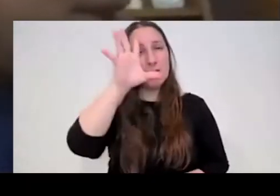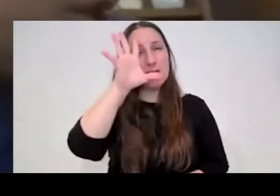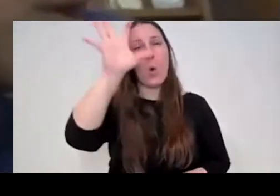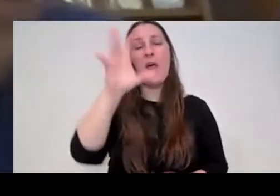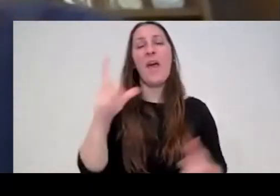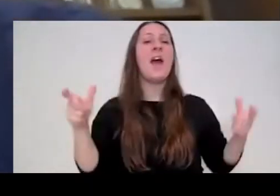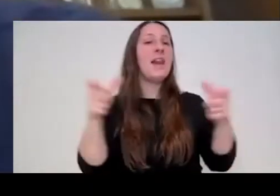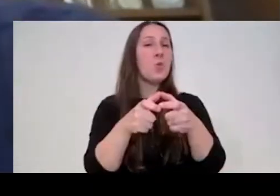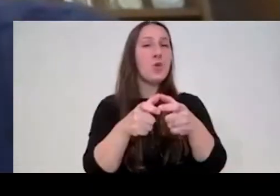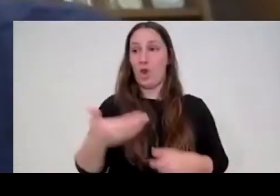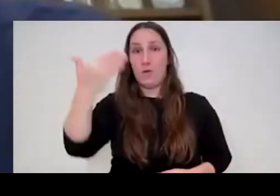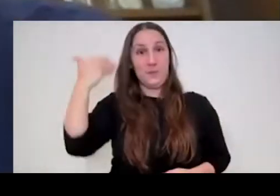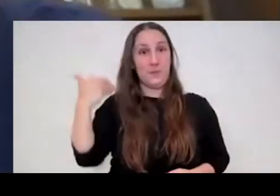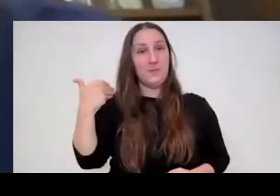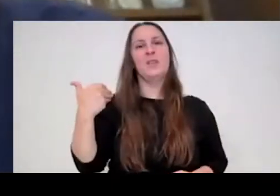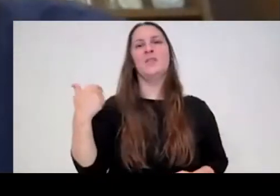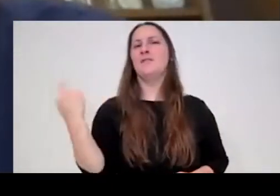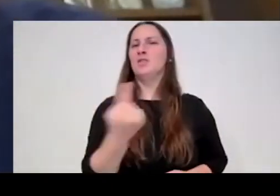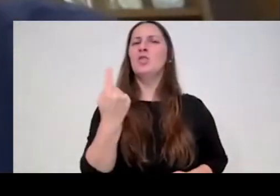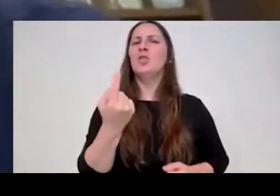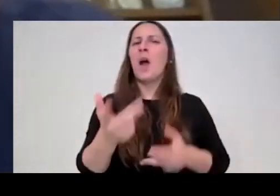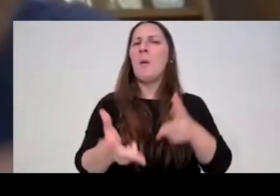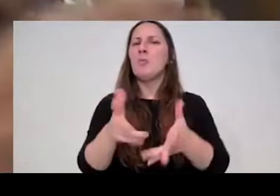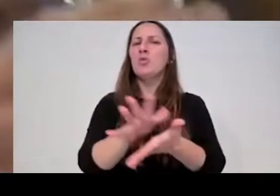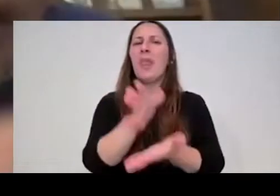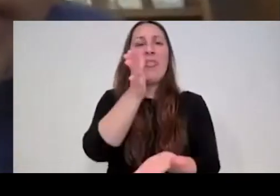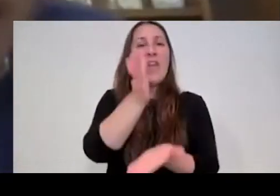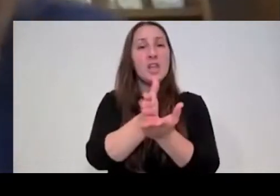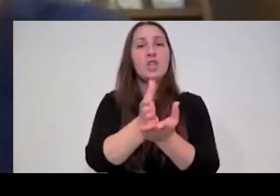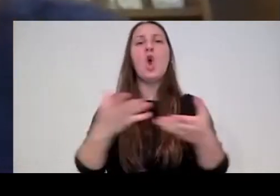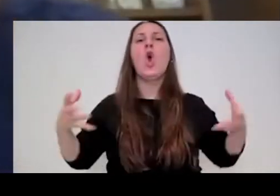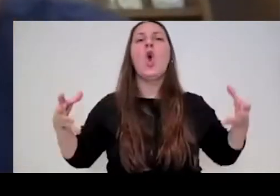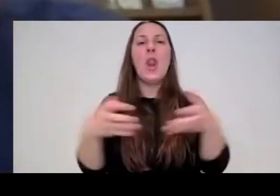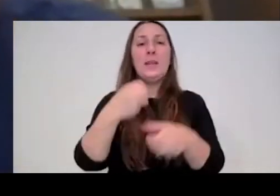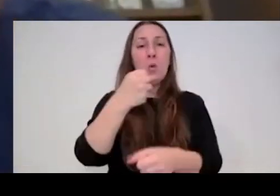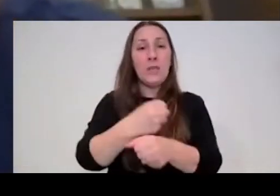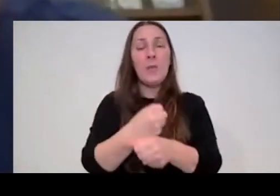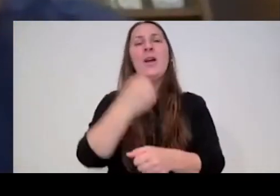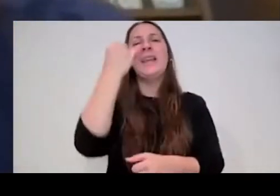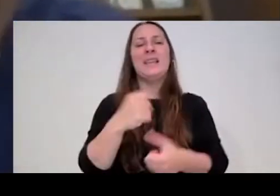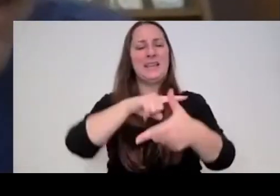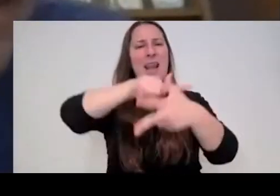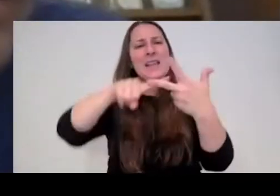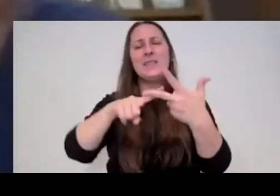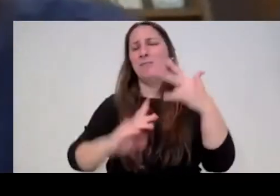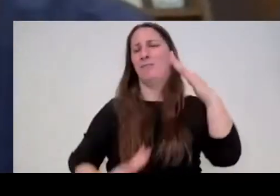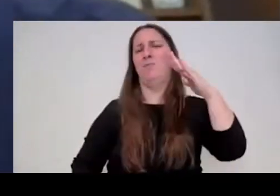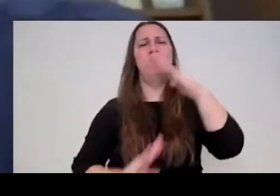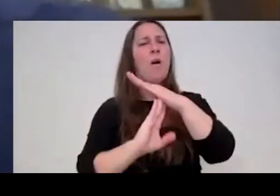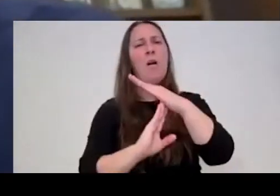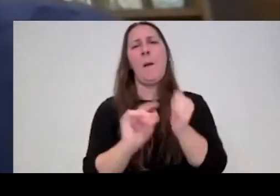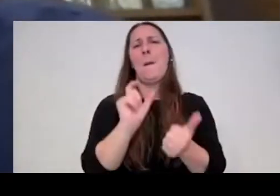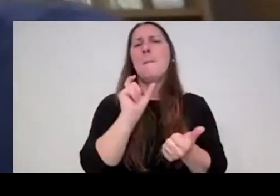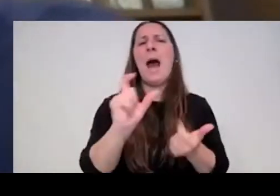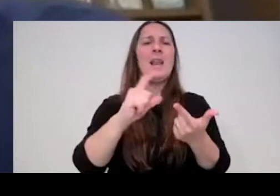pasada, mencionábamos que el derecho colectivo del trabajo tiene tres grandes ejes, bloques, partes, módulos,